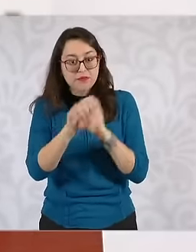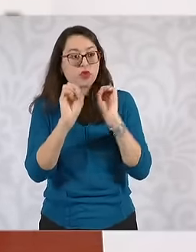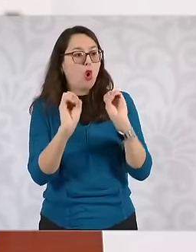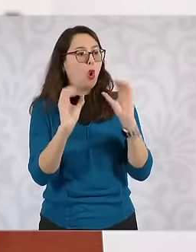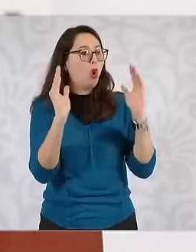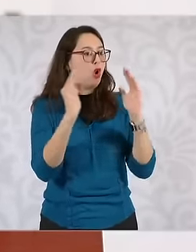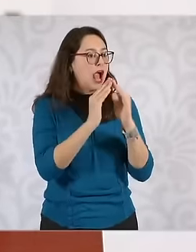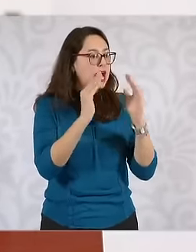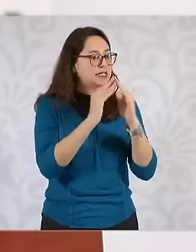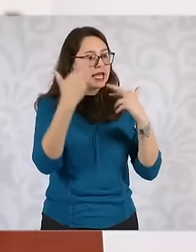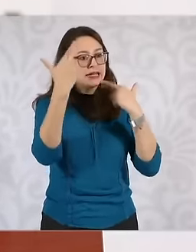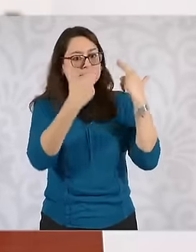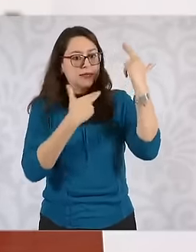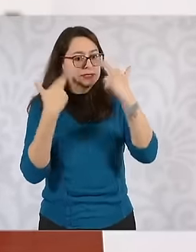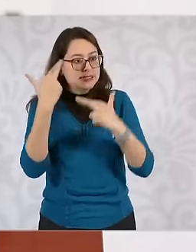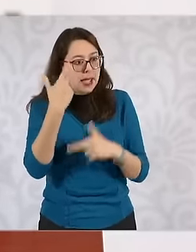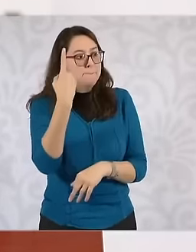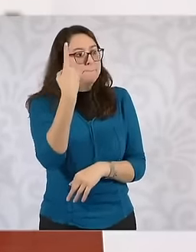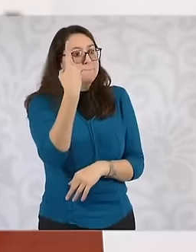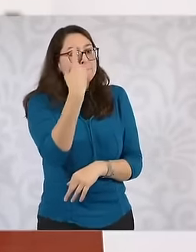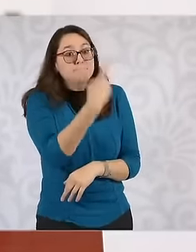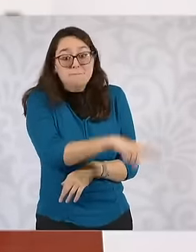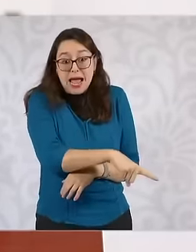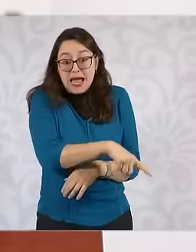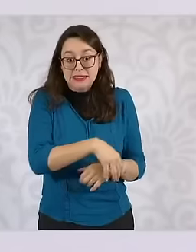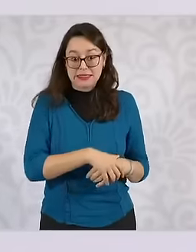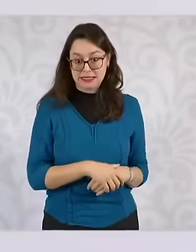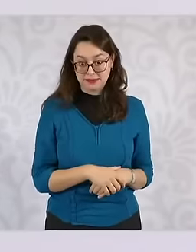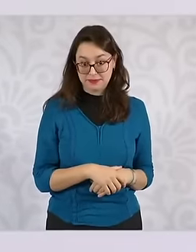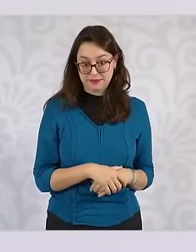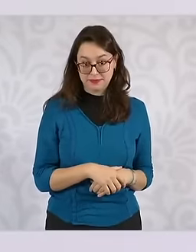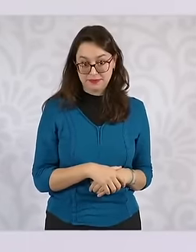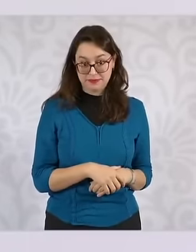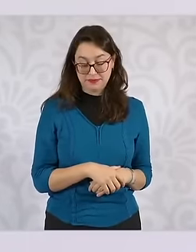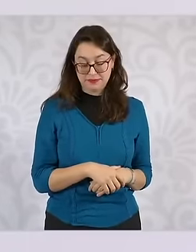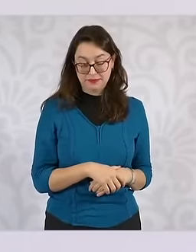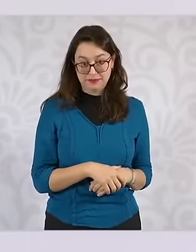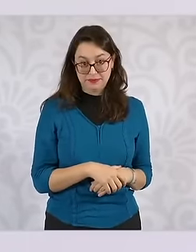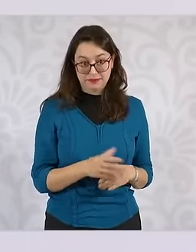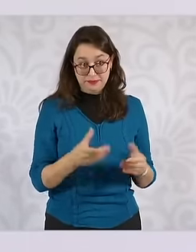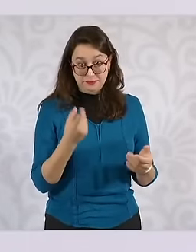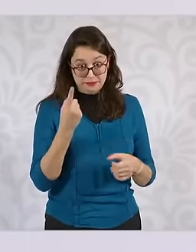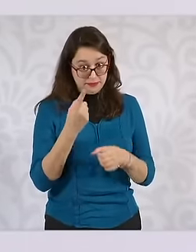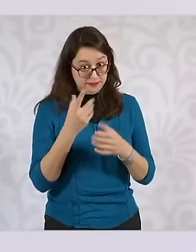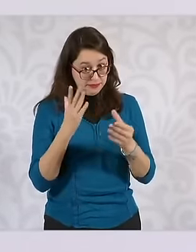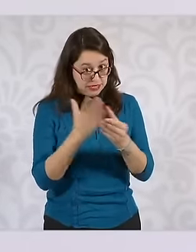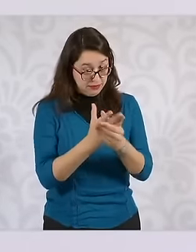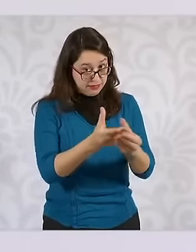que corresponda, a partir de las pruebas que se presentan en la fiscalía.